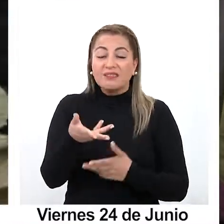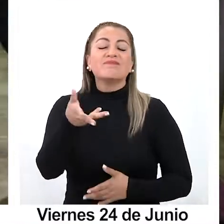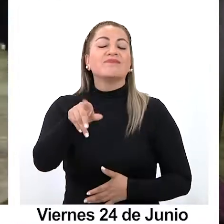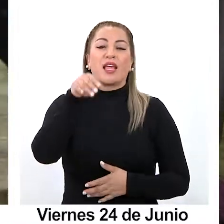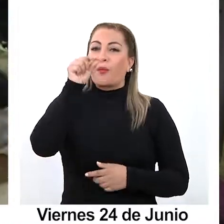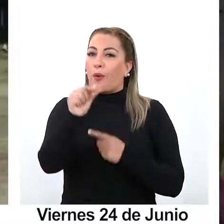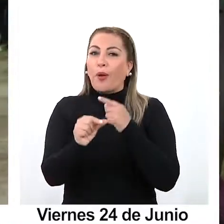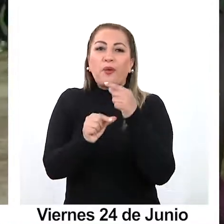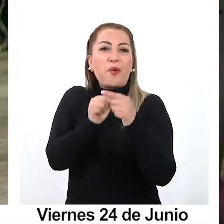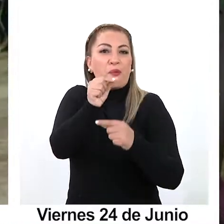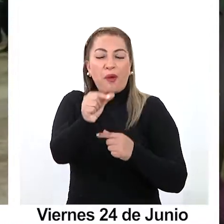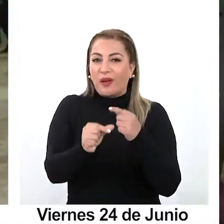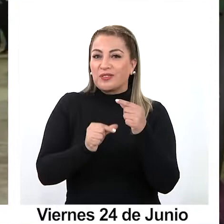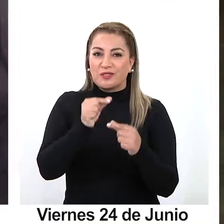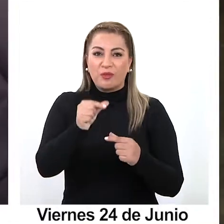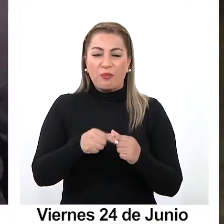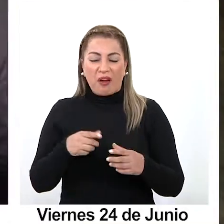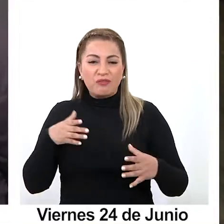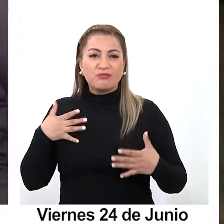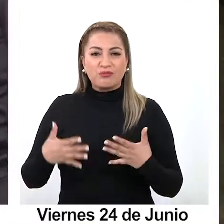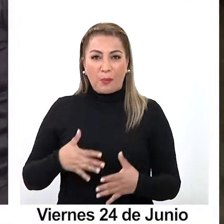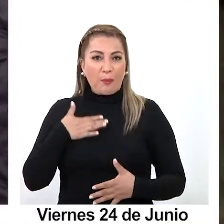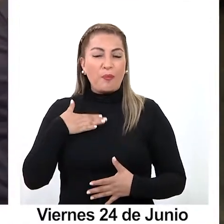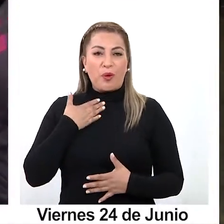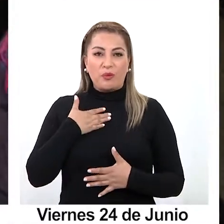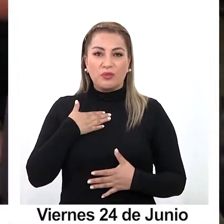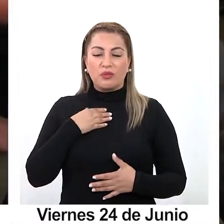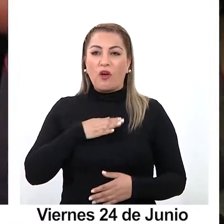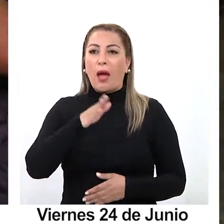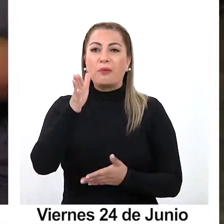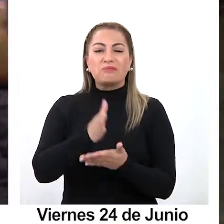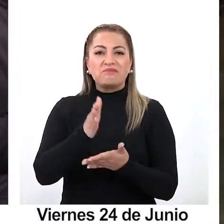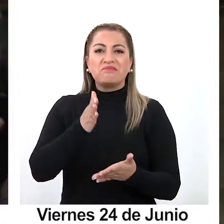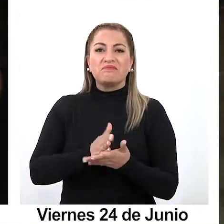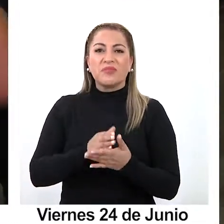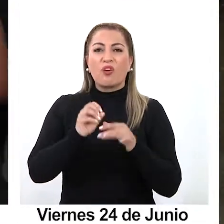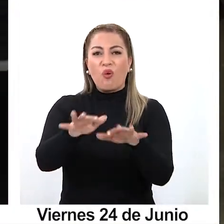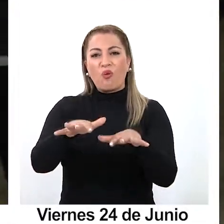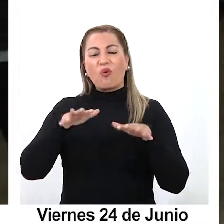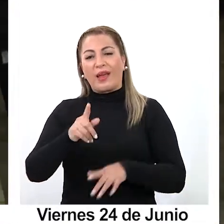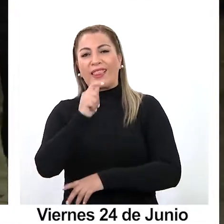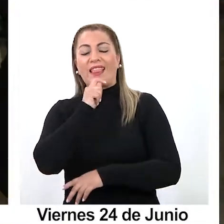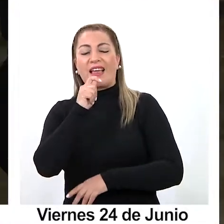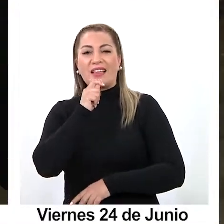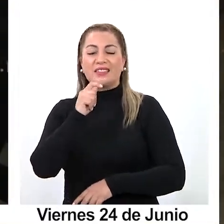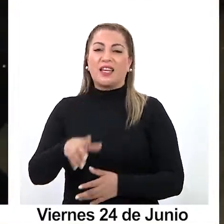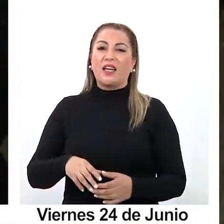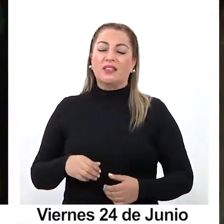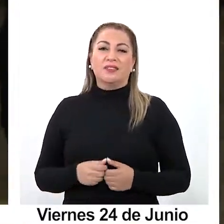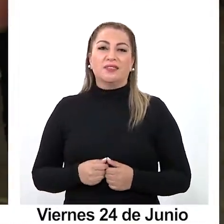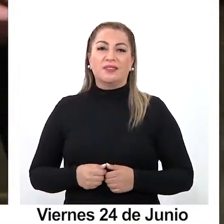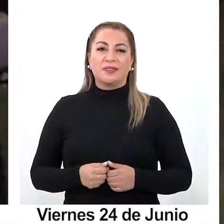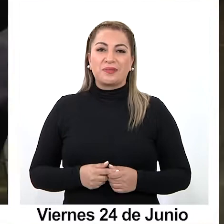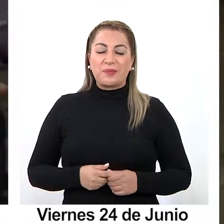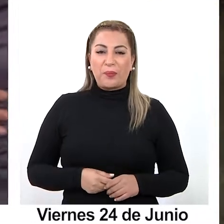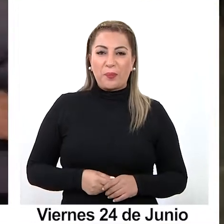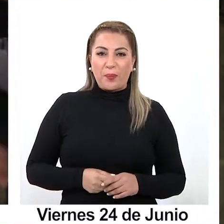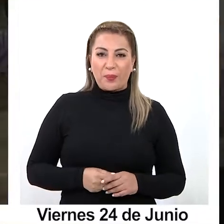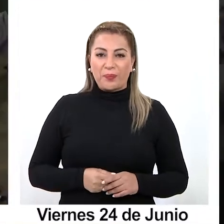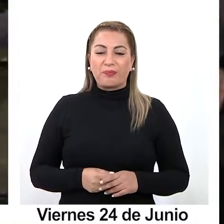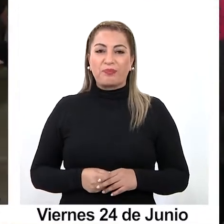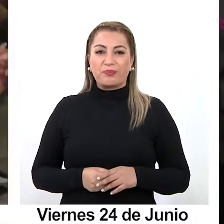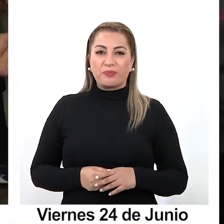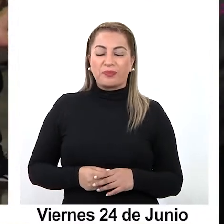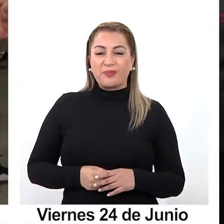y de a poquito fuimos enganchando, yendo a clases, a congresos, talleres, campeonatos.